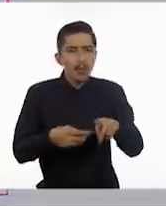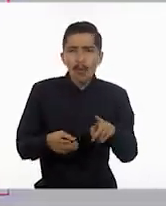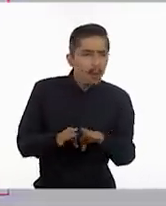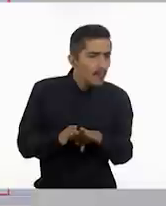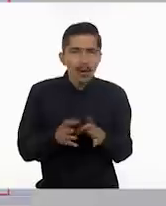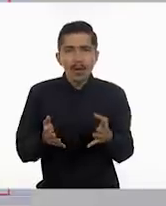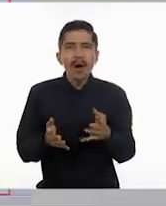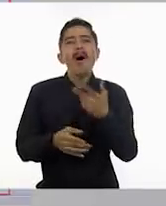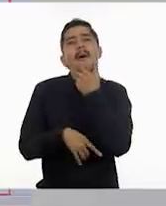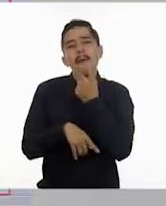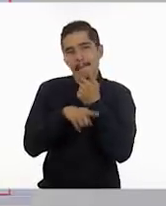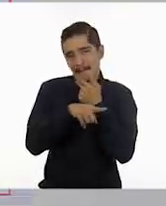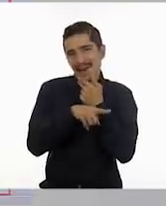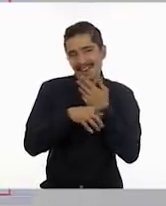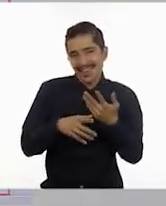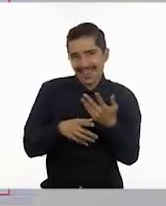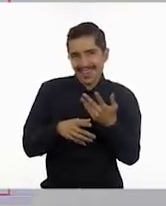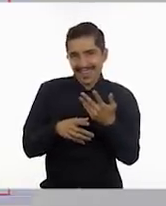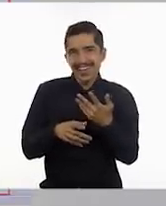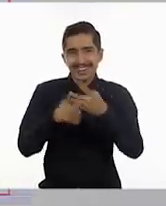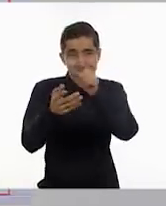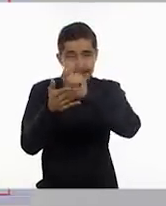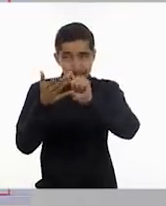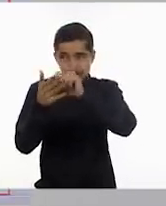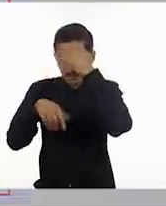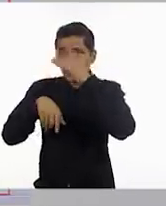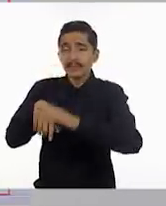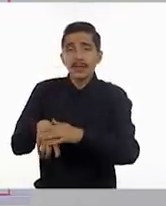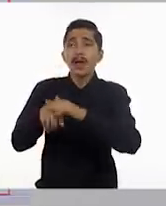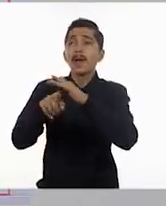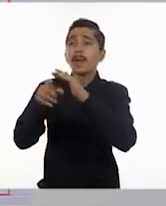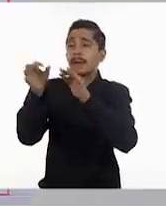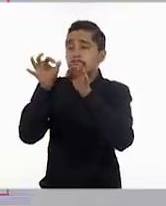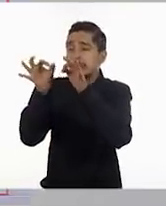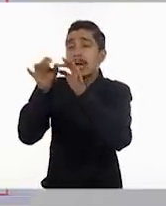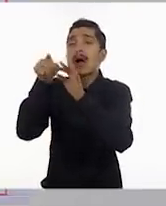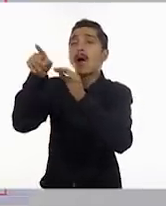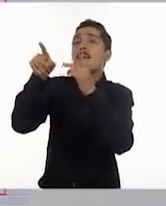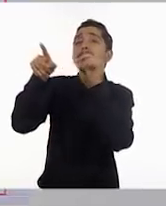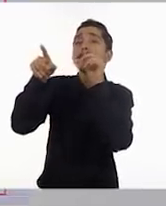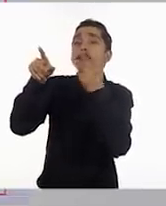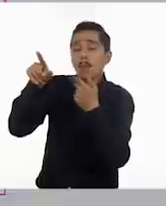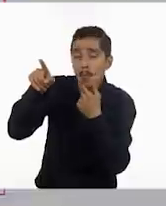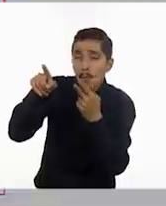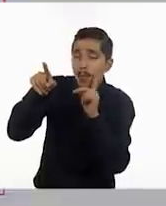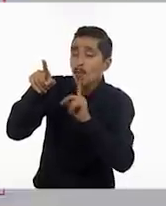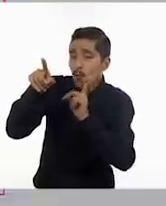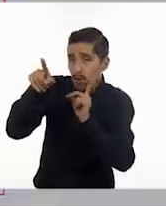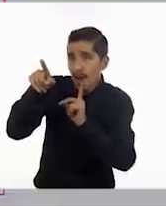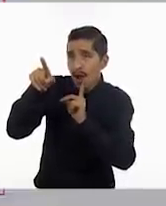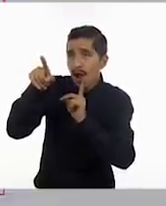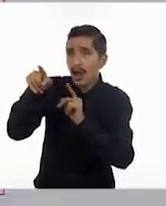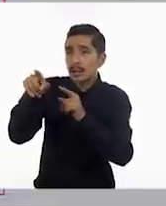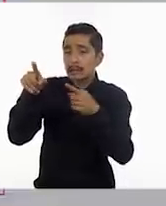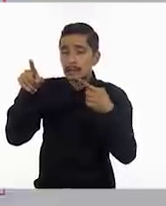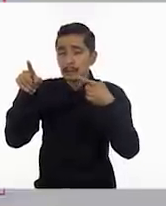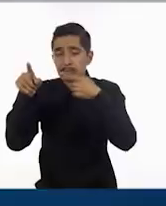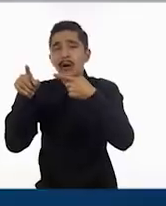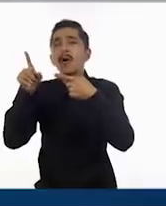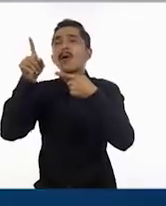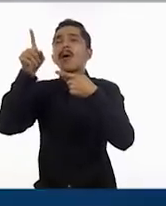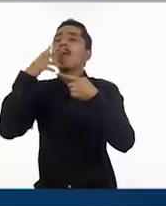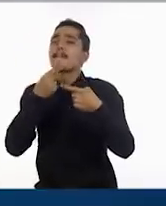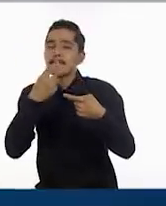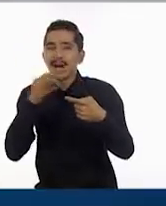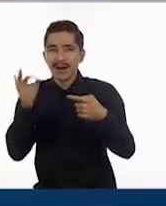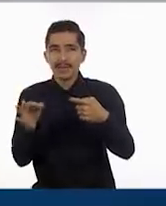ya tenemos, y tome nota, que los óvulos son producidos por la mujer y los espermatozoides por el hombre. Ahora vamos a comparar un